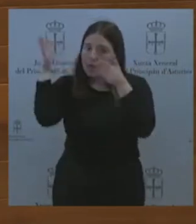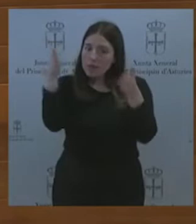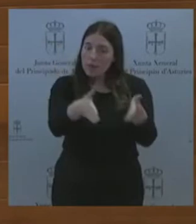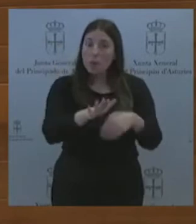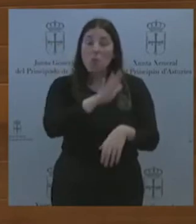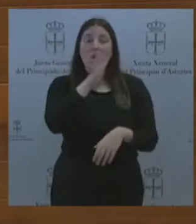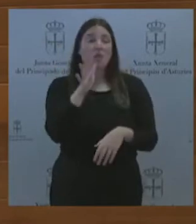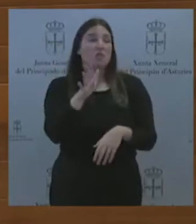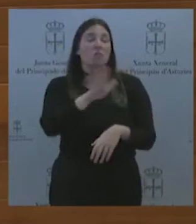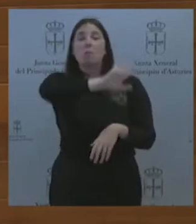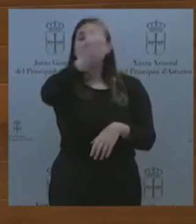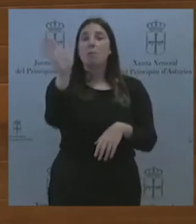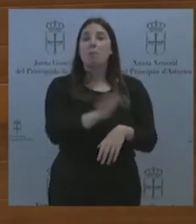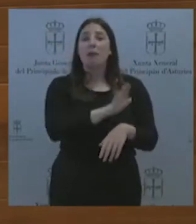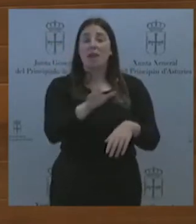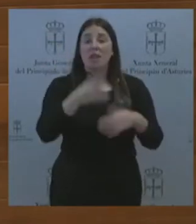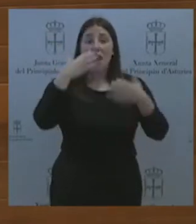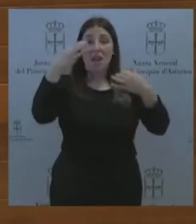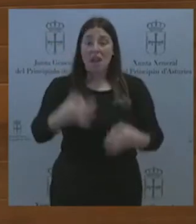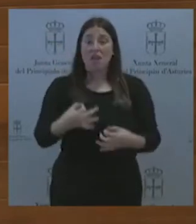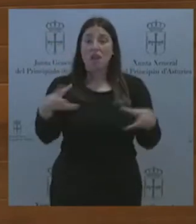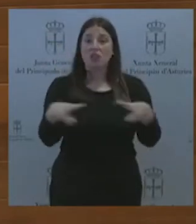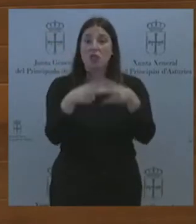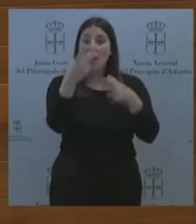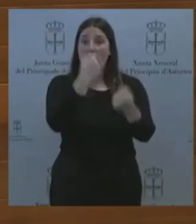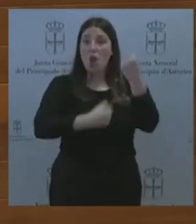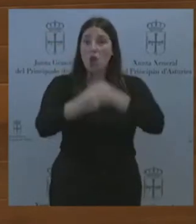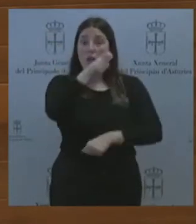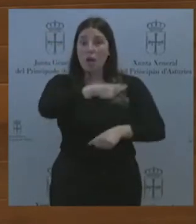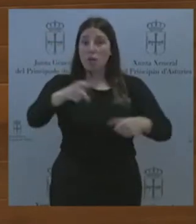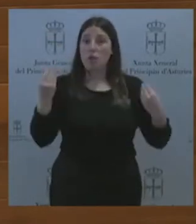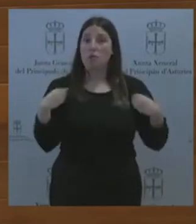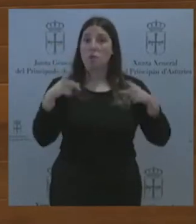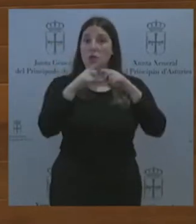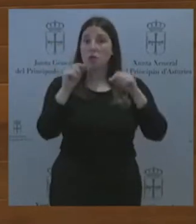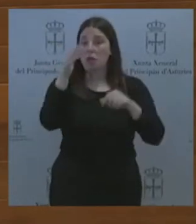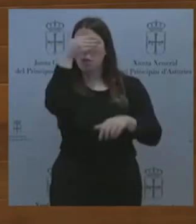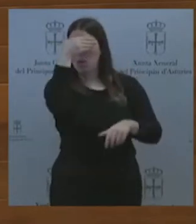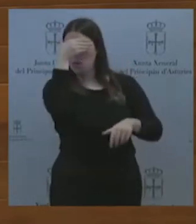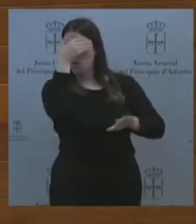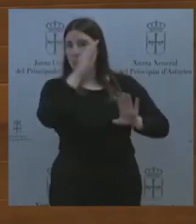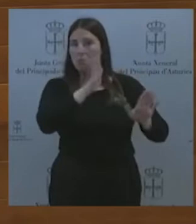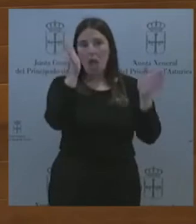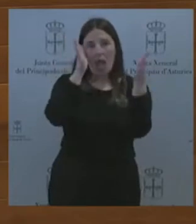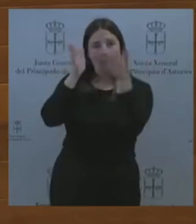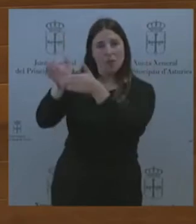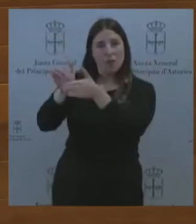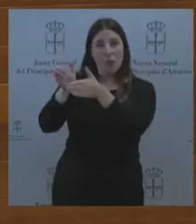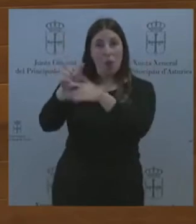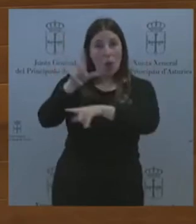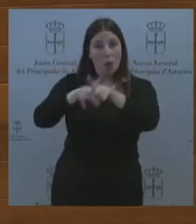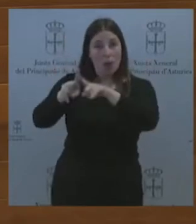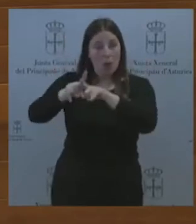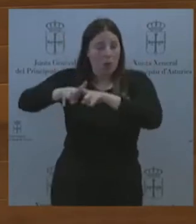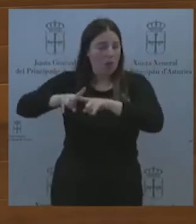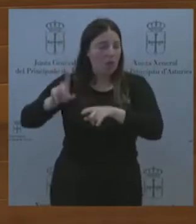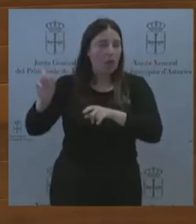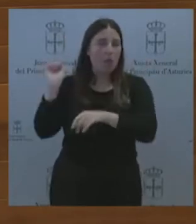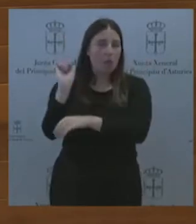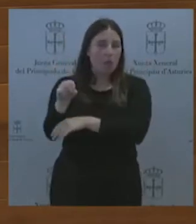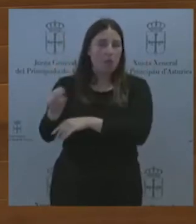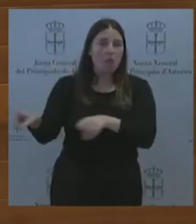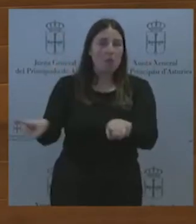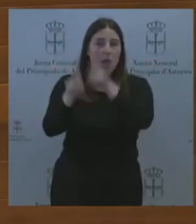de los asturianos, que desvían la atención de los verdaderos problemas de esta tierra, con leyes ideológicas que